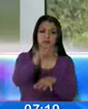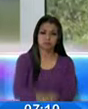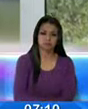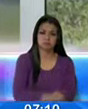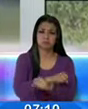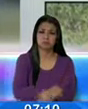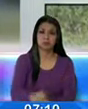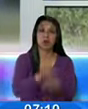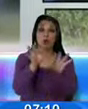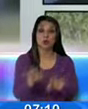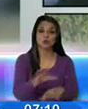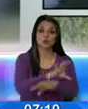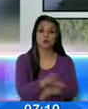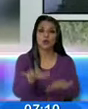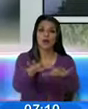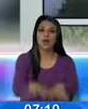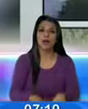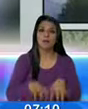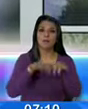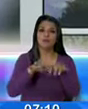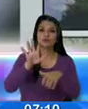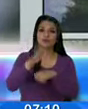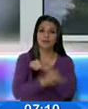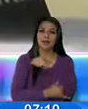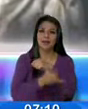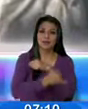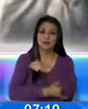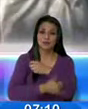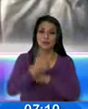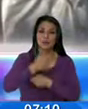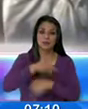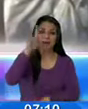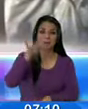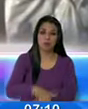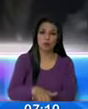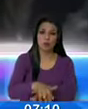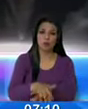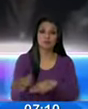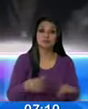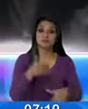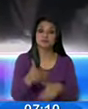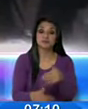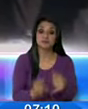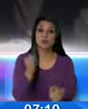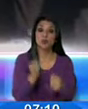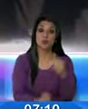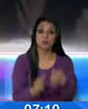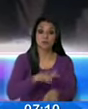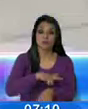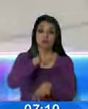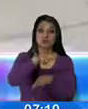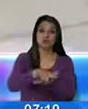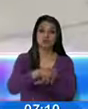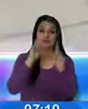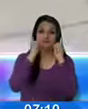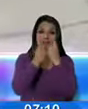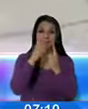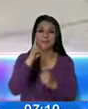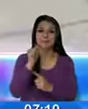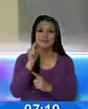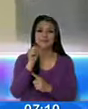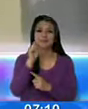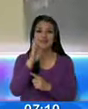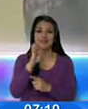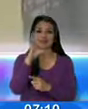unos sembríos de aquel país centroamericano. Y después el último caso de droga en una avioneta en el cantón San Vicente, provincia de